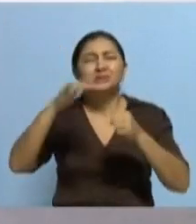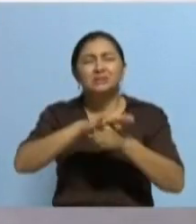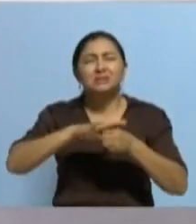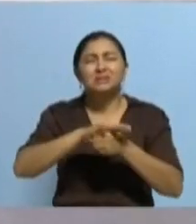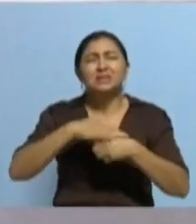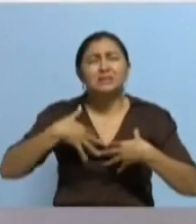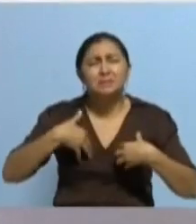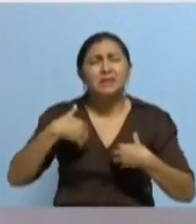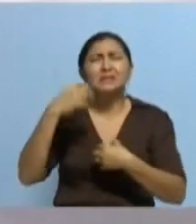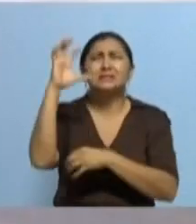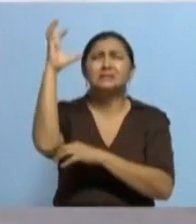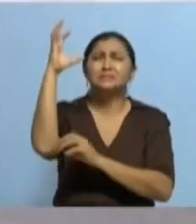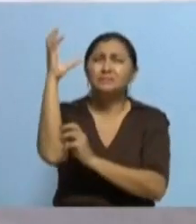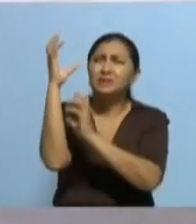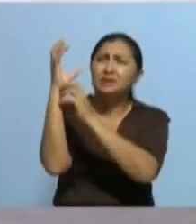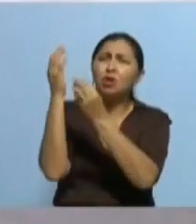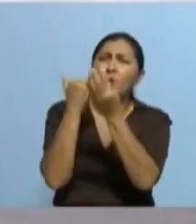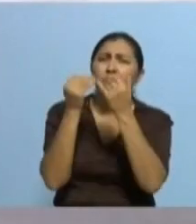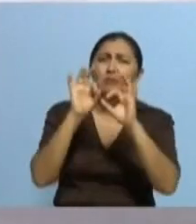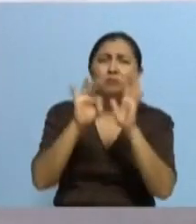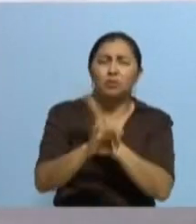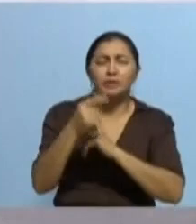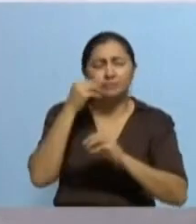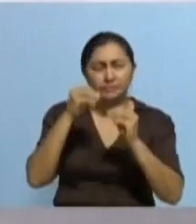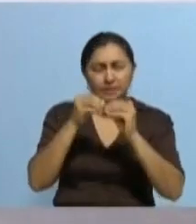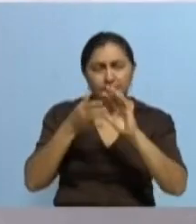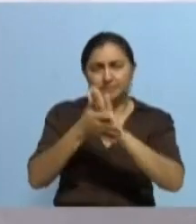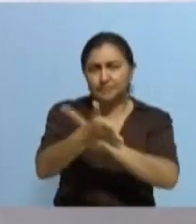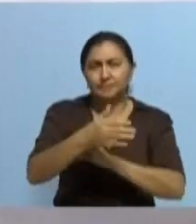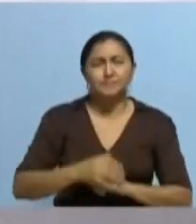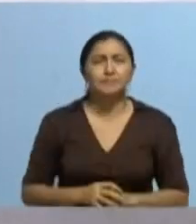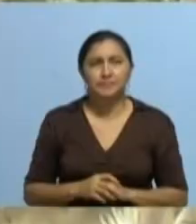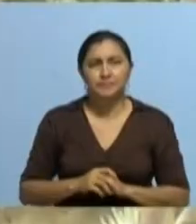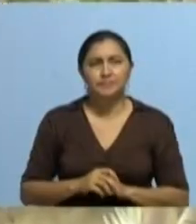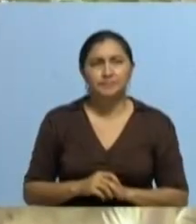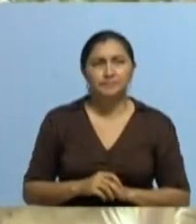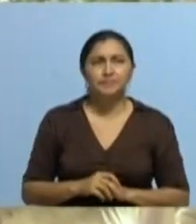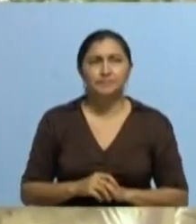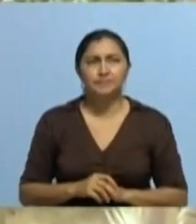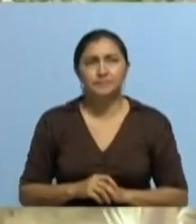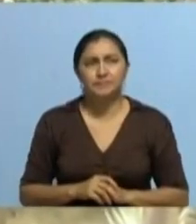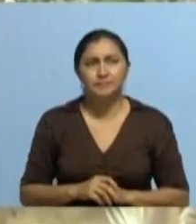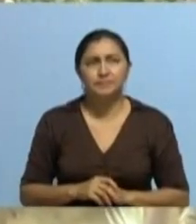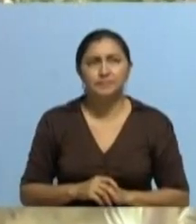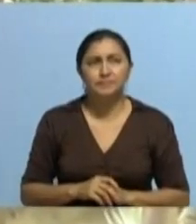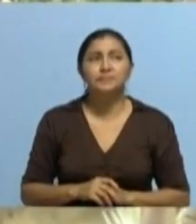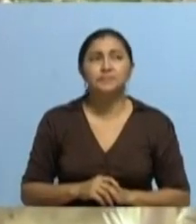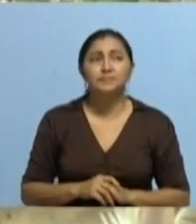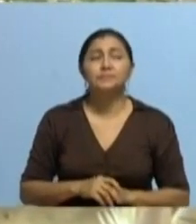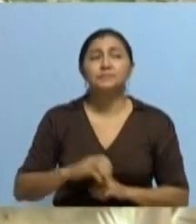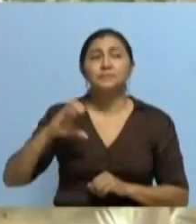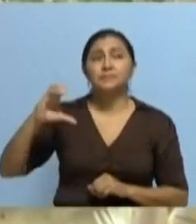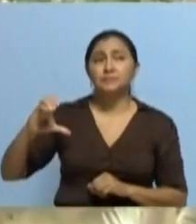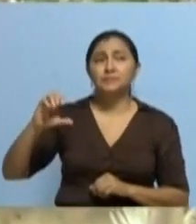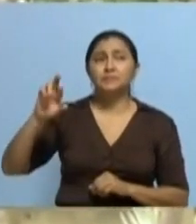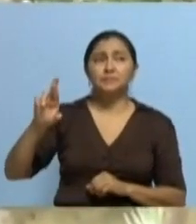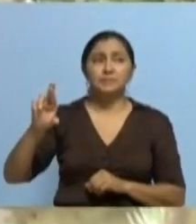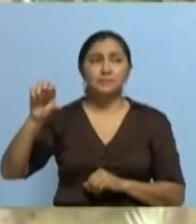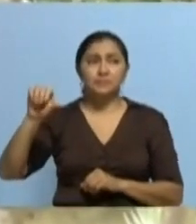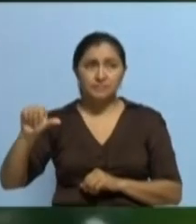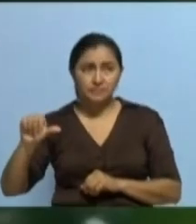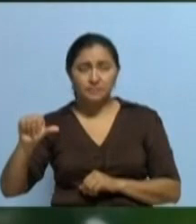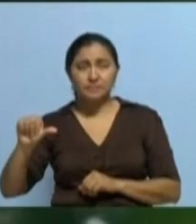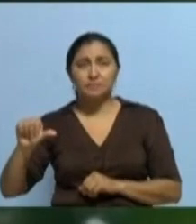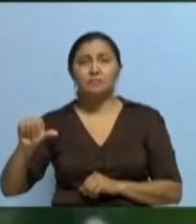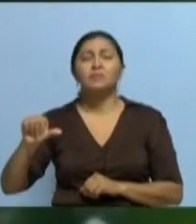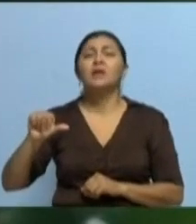situación. Veamos más detalles en el siguiente informe. Aunque la Corporación Autónoma Regional afirmó que